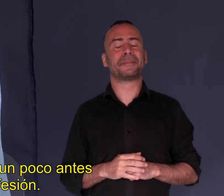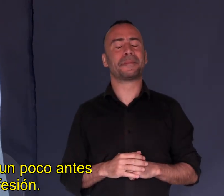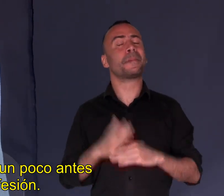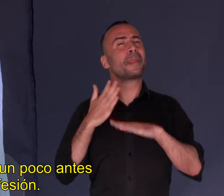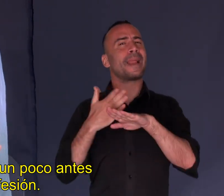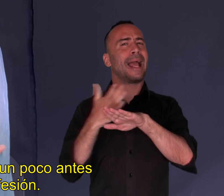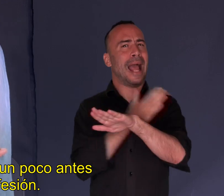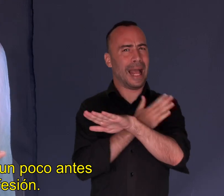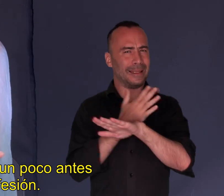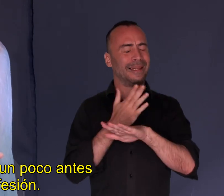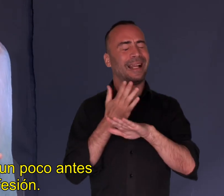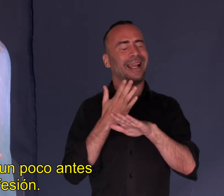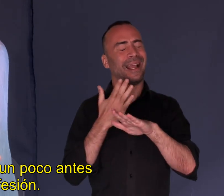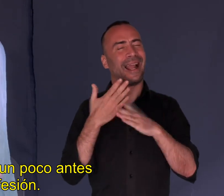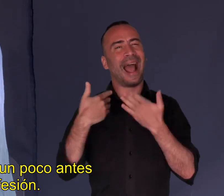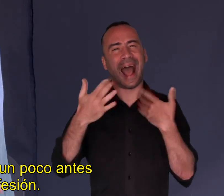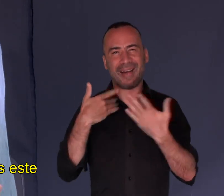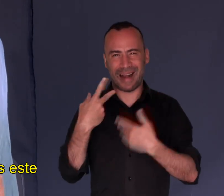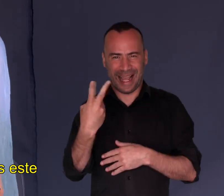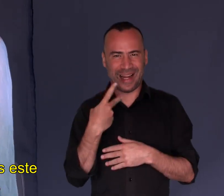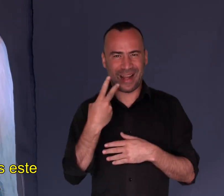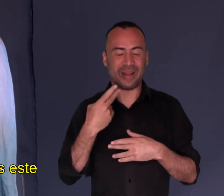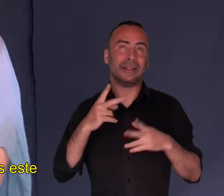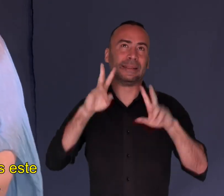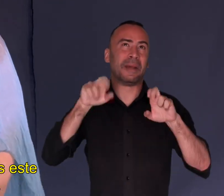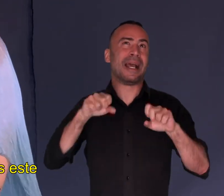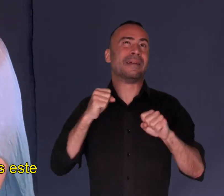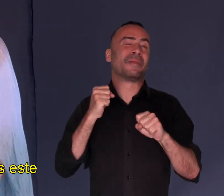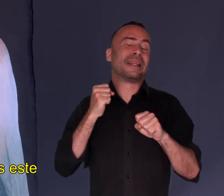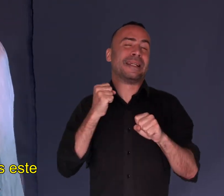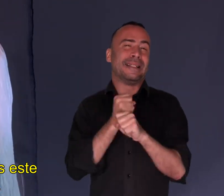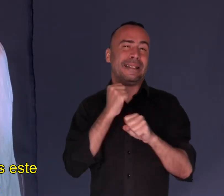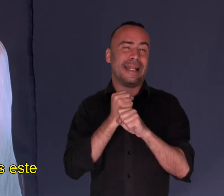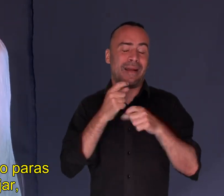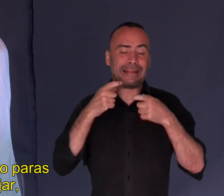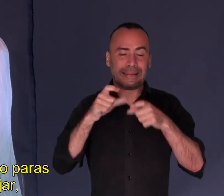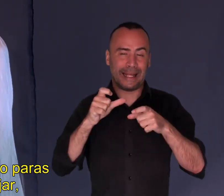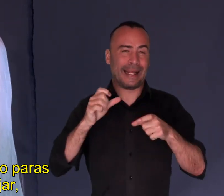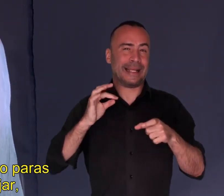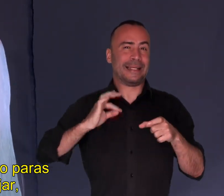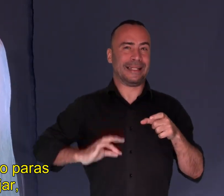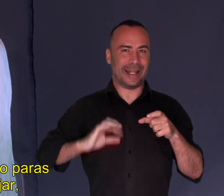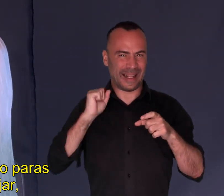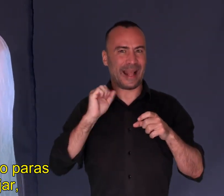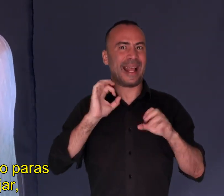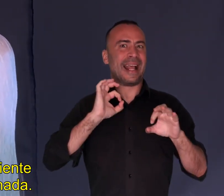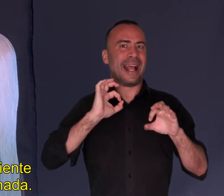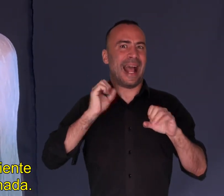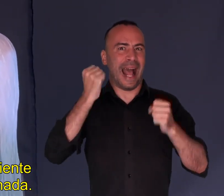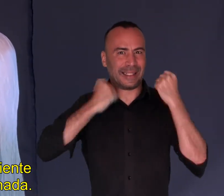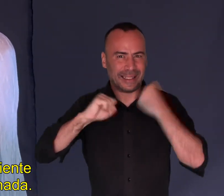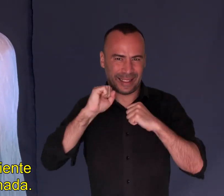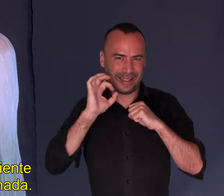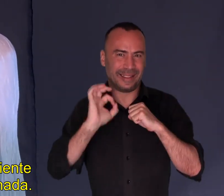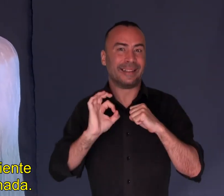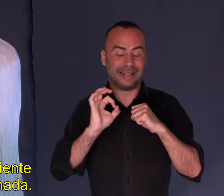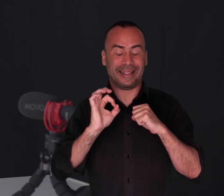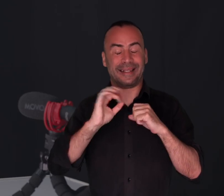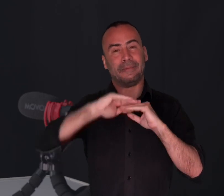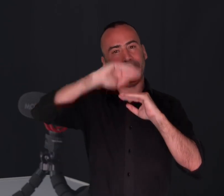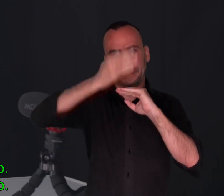que estábamos hablando Un poco antes de de esta profesión no de cómo es de cómo es este oficio que un día no paras de trabajar al día siguiente no